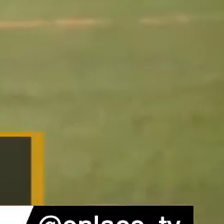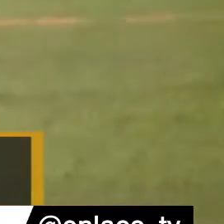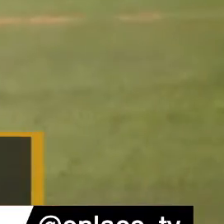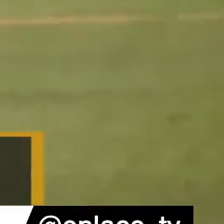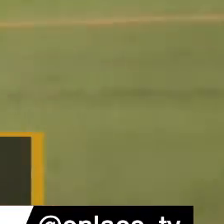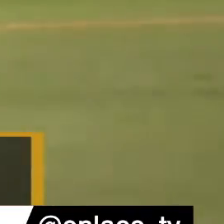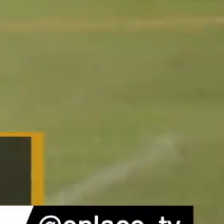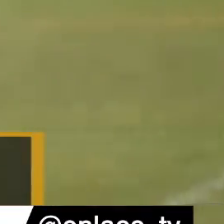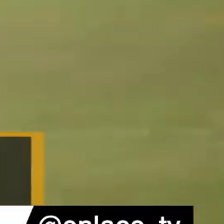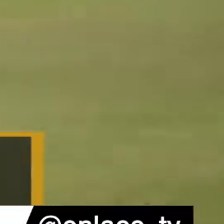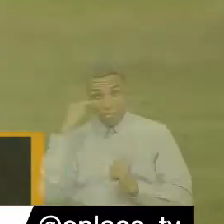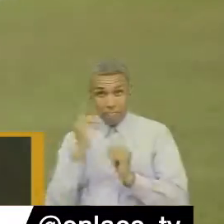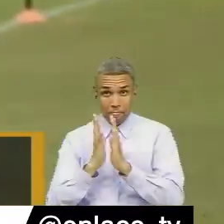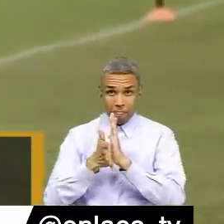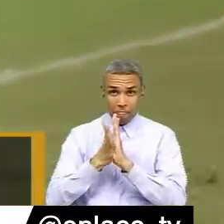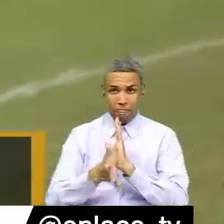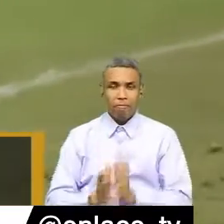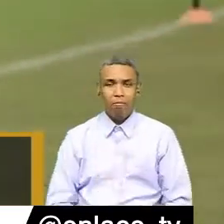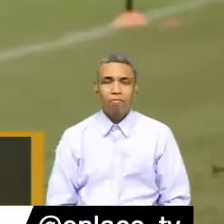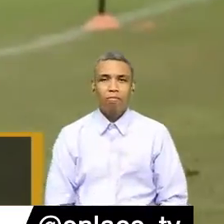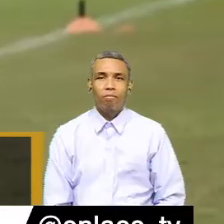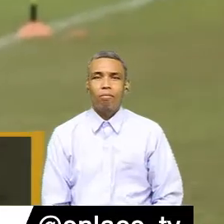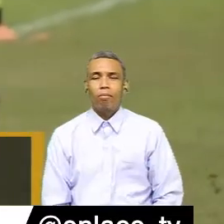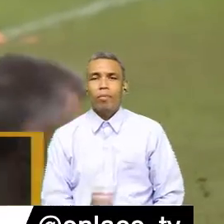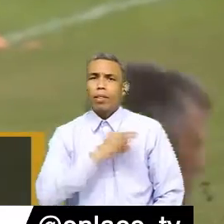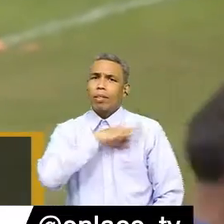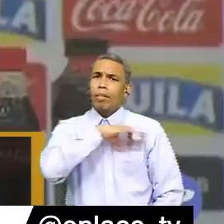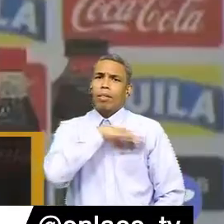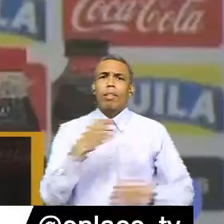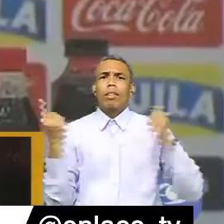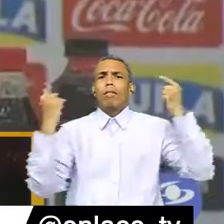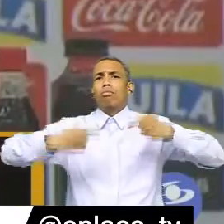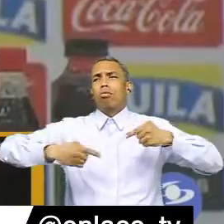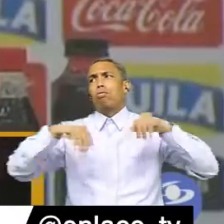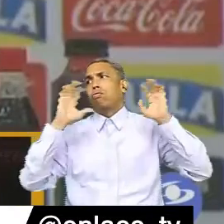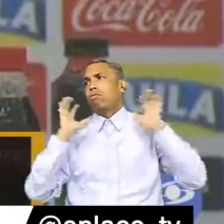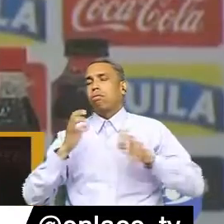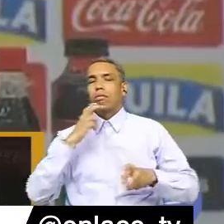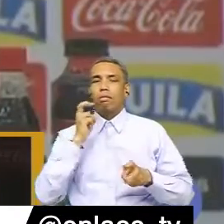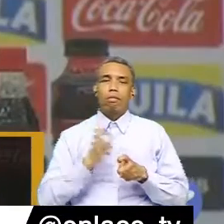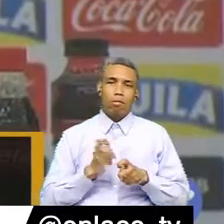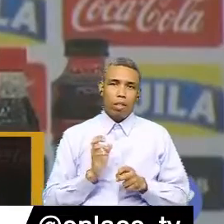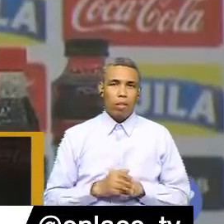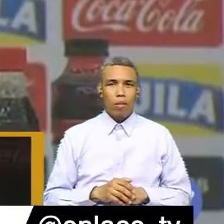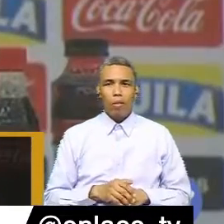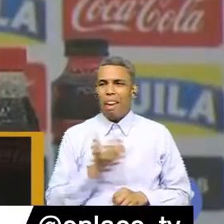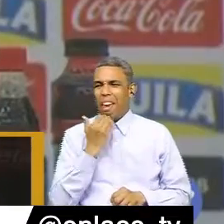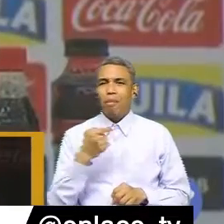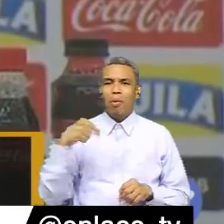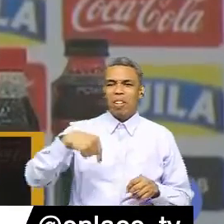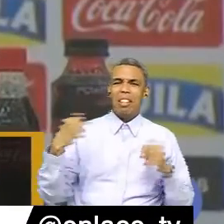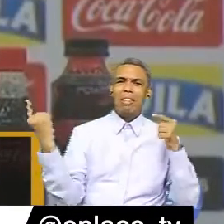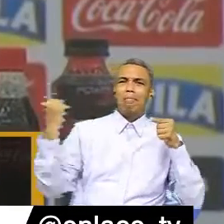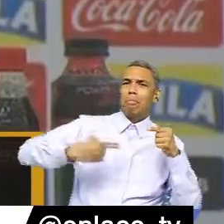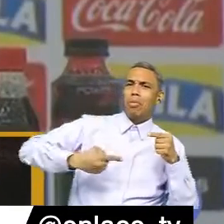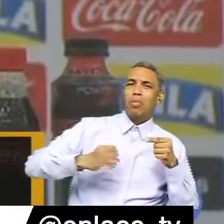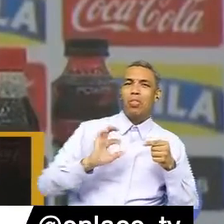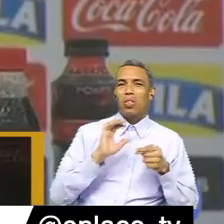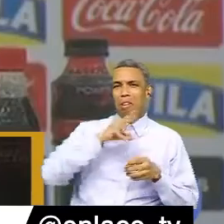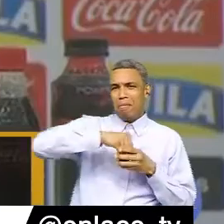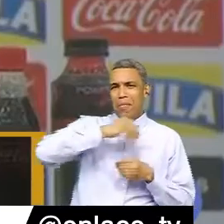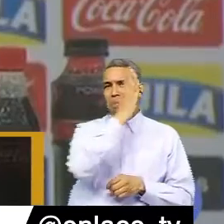centenario con chile siempre han sido grandes partidos colombia chile chile colombia en cualquier situación